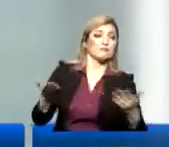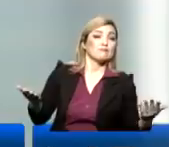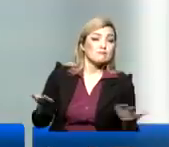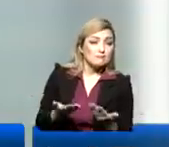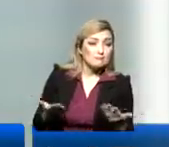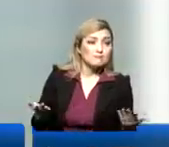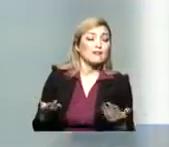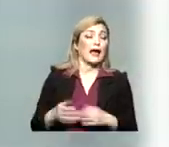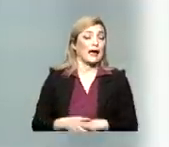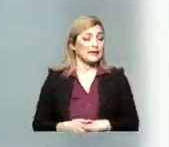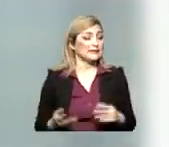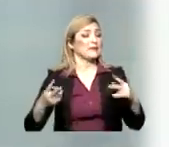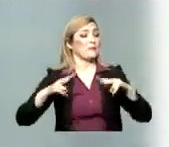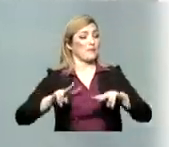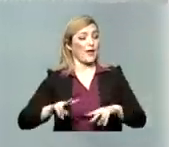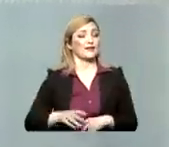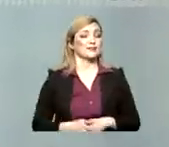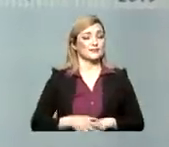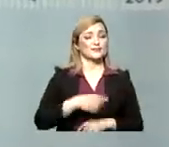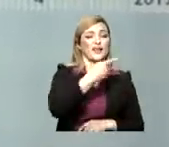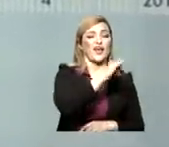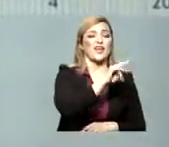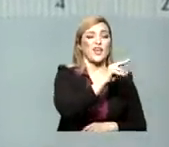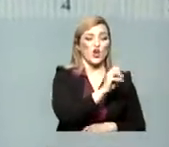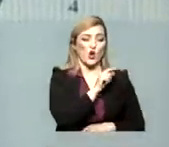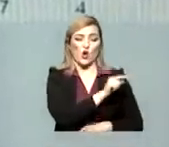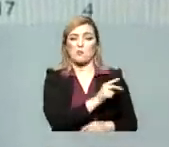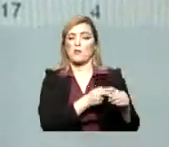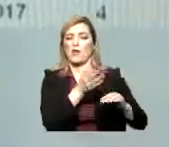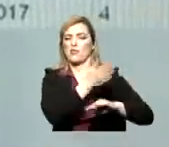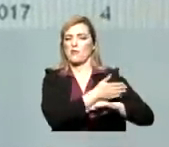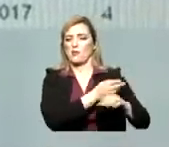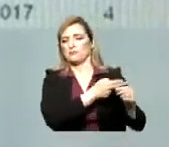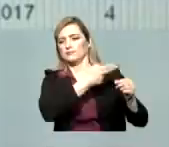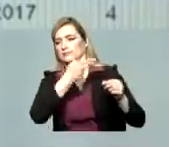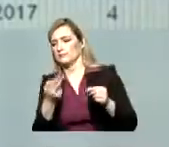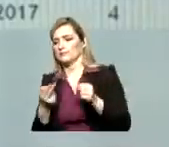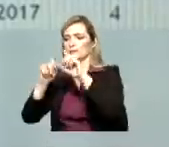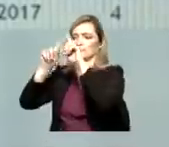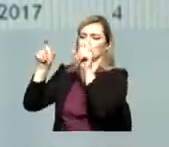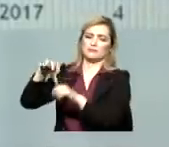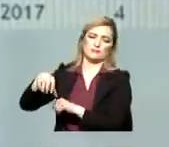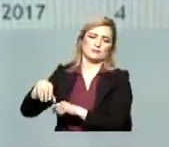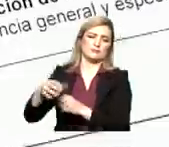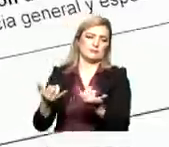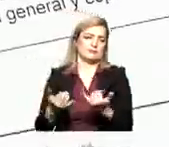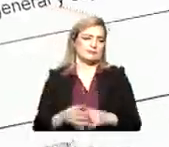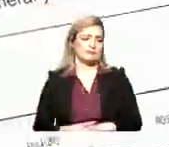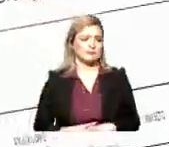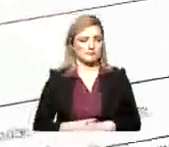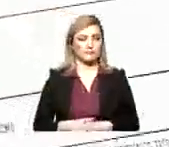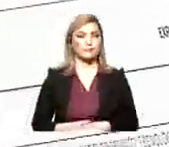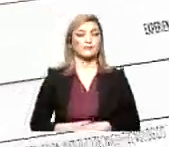Edwin Durán se vincula a la empresa de Agua de Quito en 2019. No obstante, su anterior trabajo fue en GEINCO.